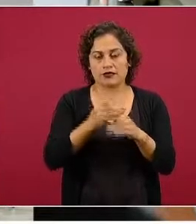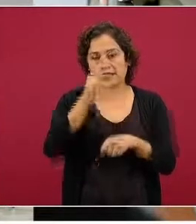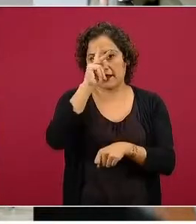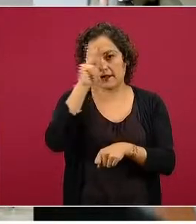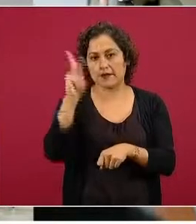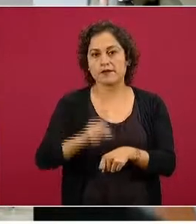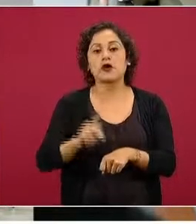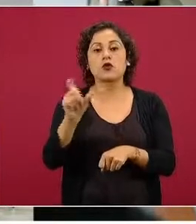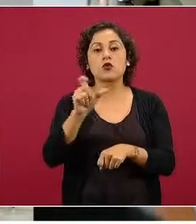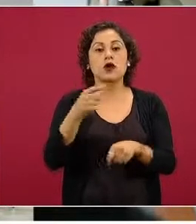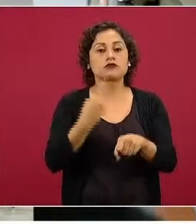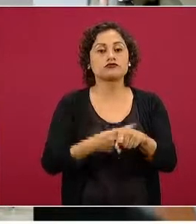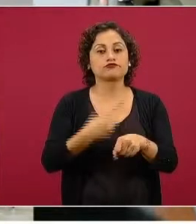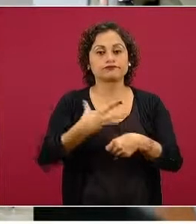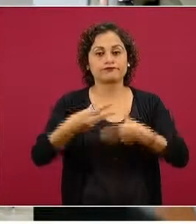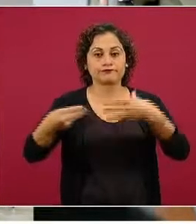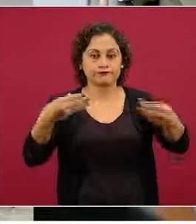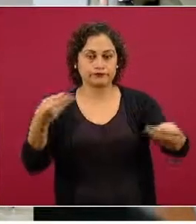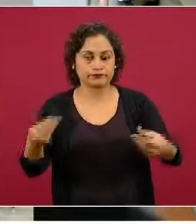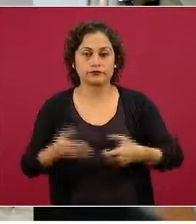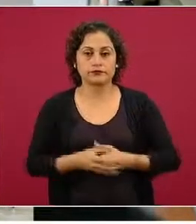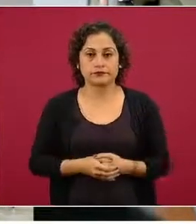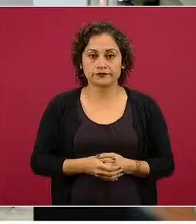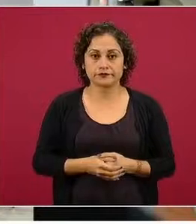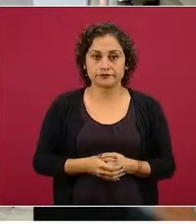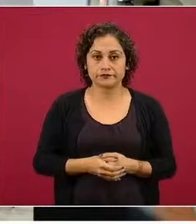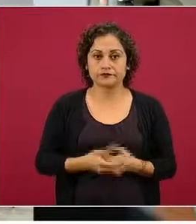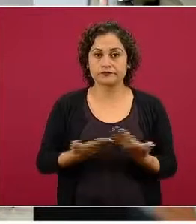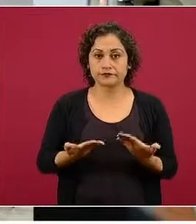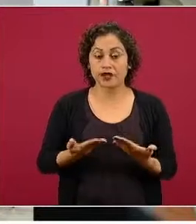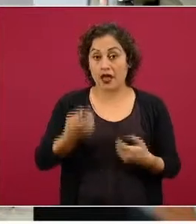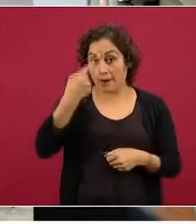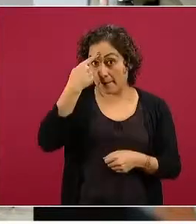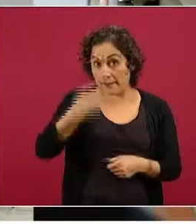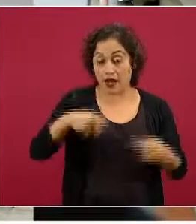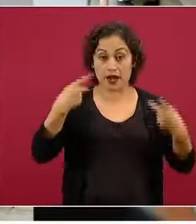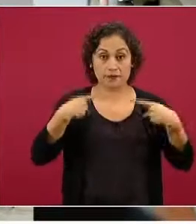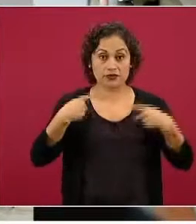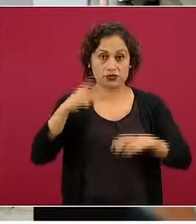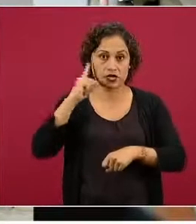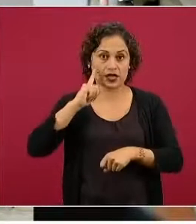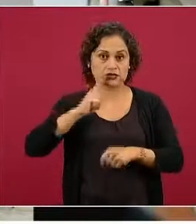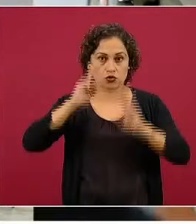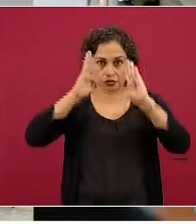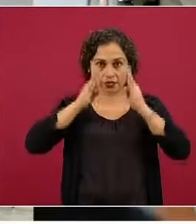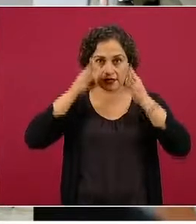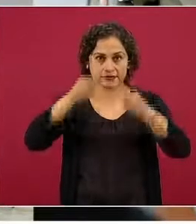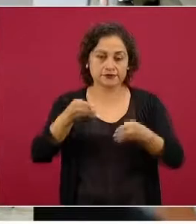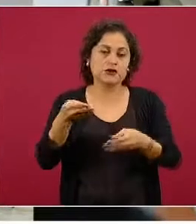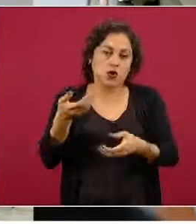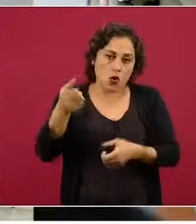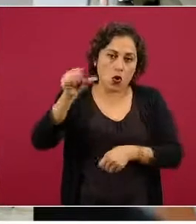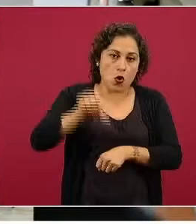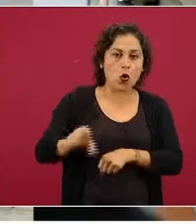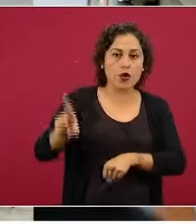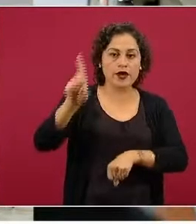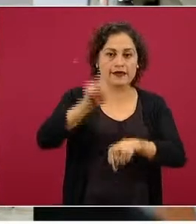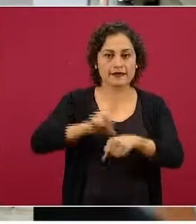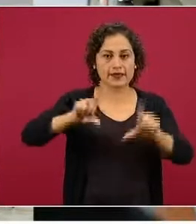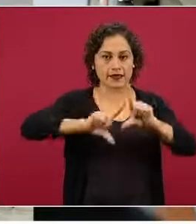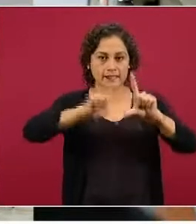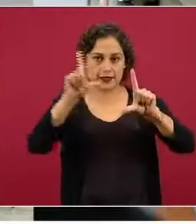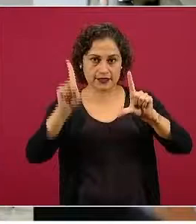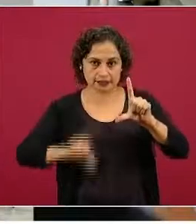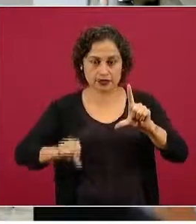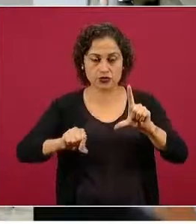la pandemia, particularmente para las personas sordas, por ser el día de hoy, el día nacional en